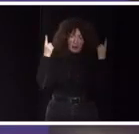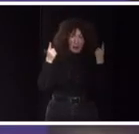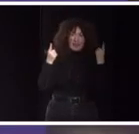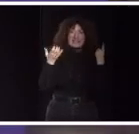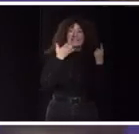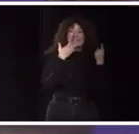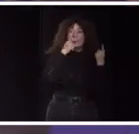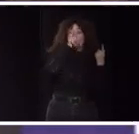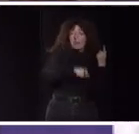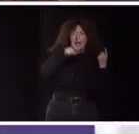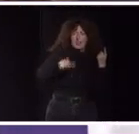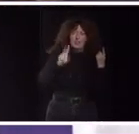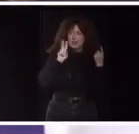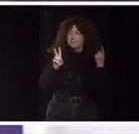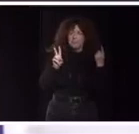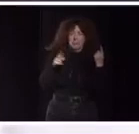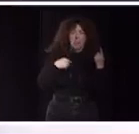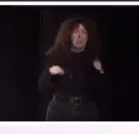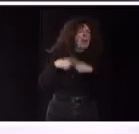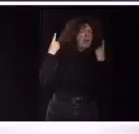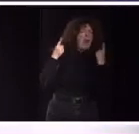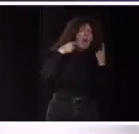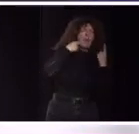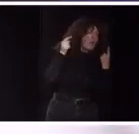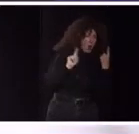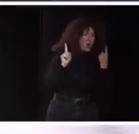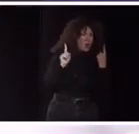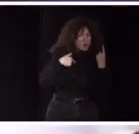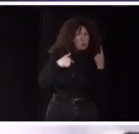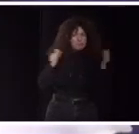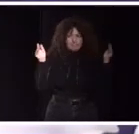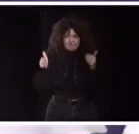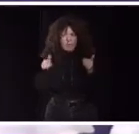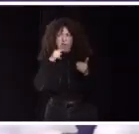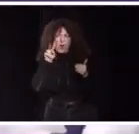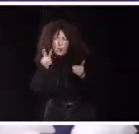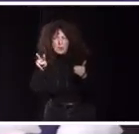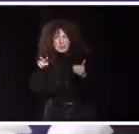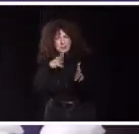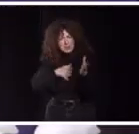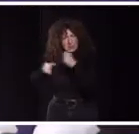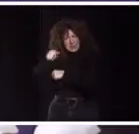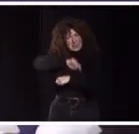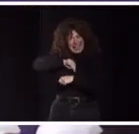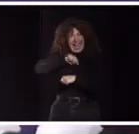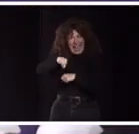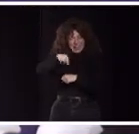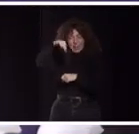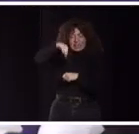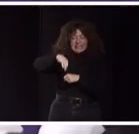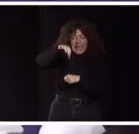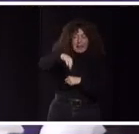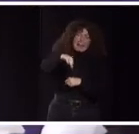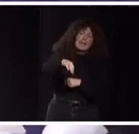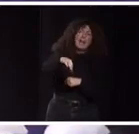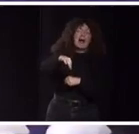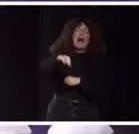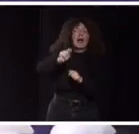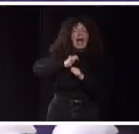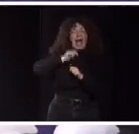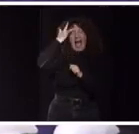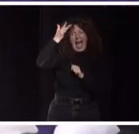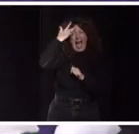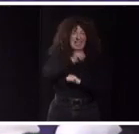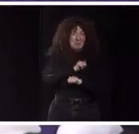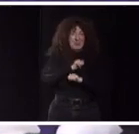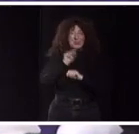hay alguien que no es indiferente al dolor, ahí está la semilla de la esperanza y la semilla de la política. Creer